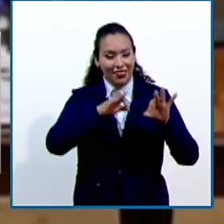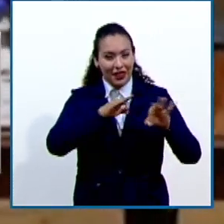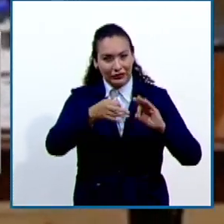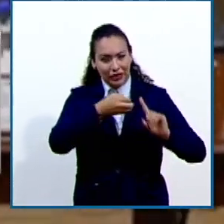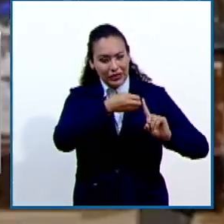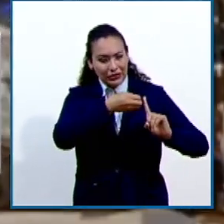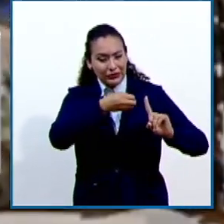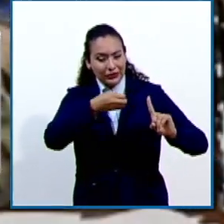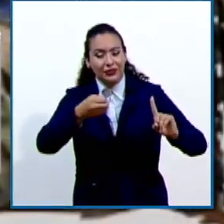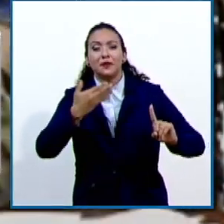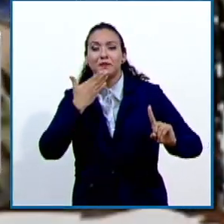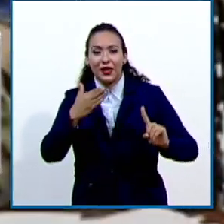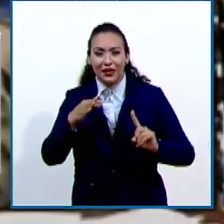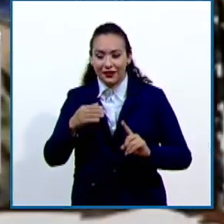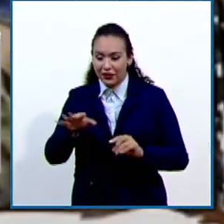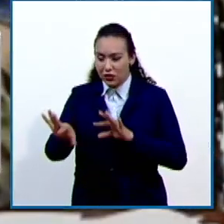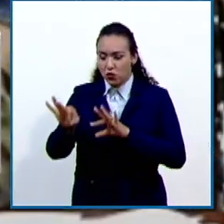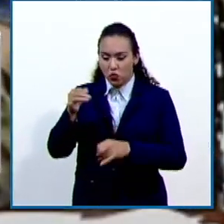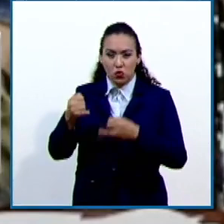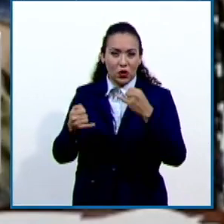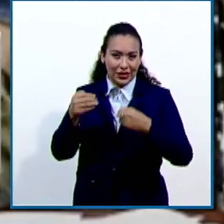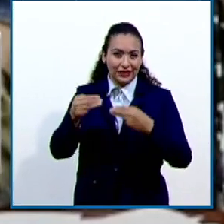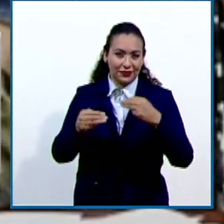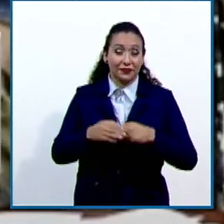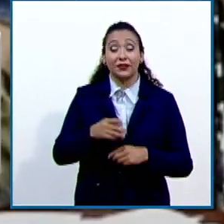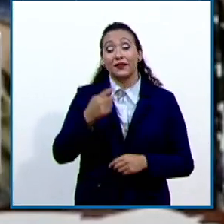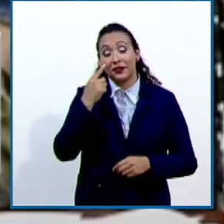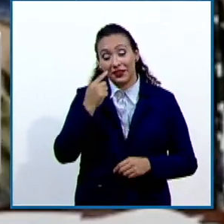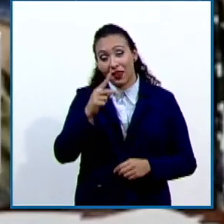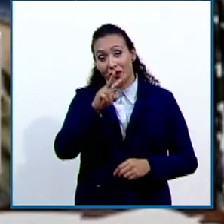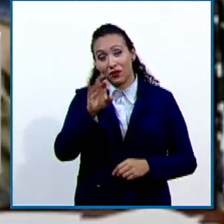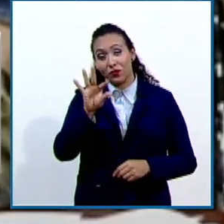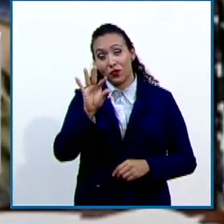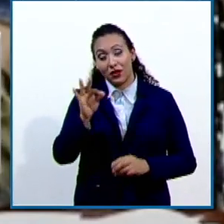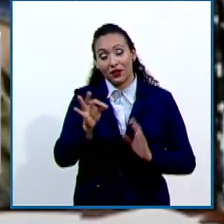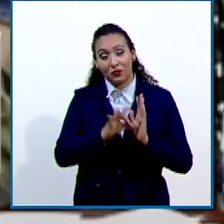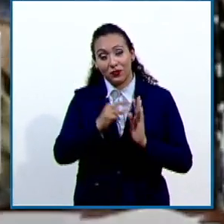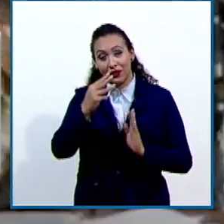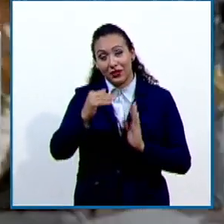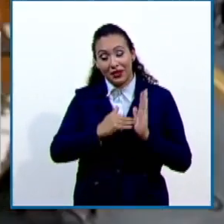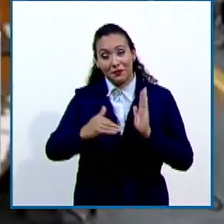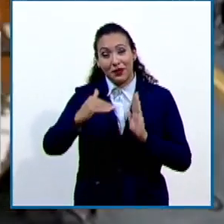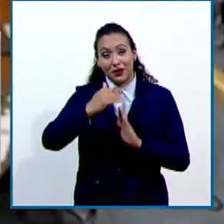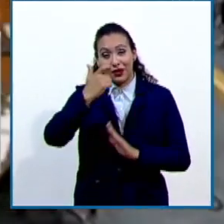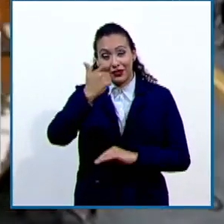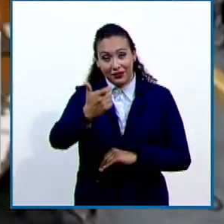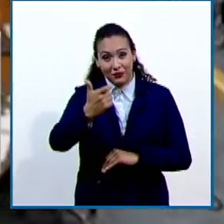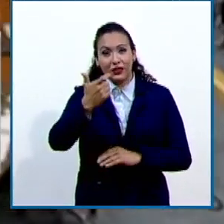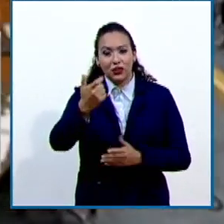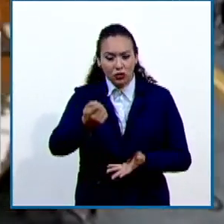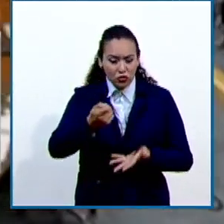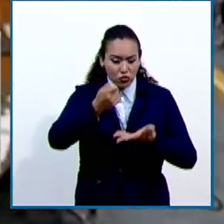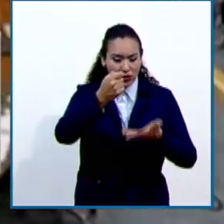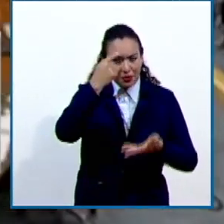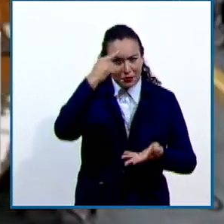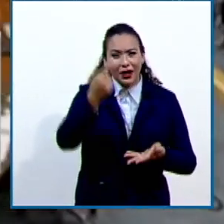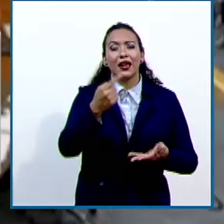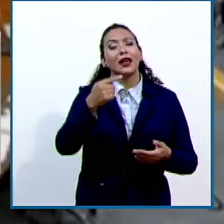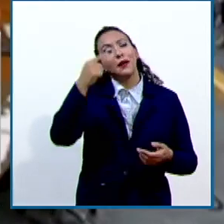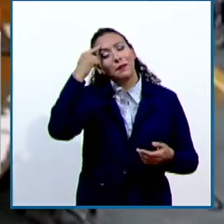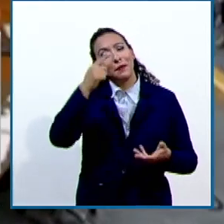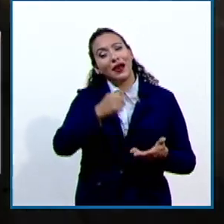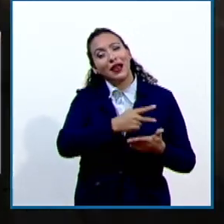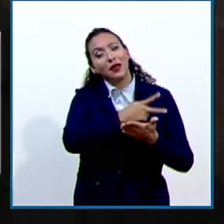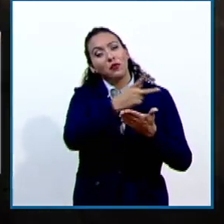de la elección del Poder Judicial. Indicó que tan solo 240.3 millones de pesos se destinarán al programa de